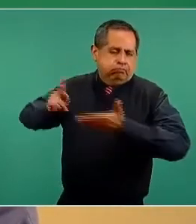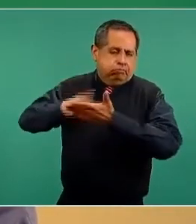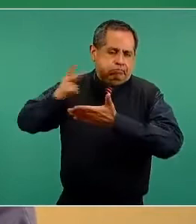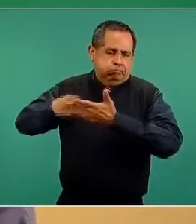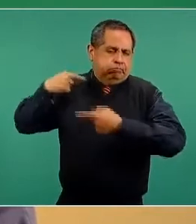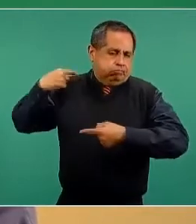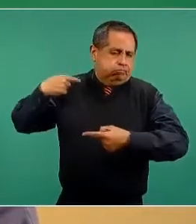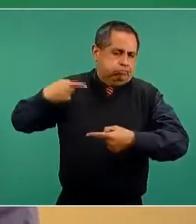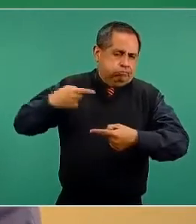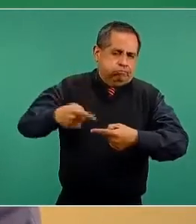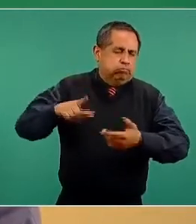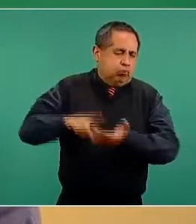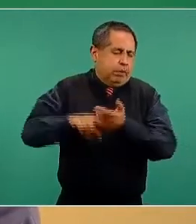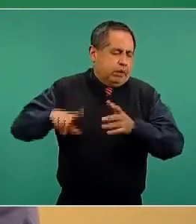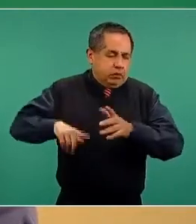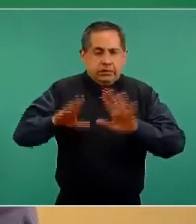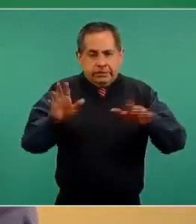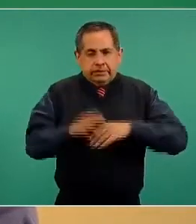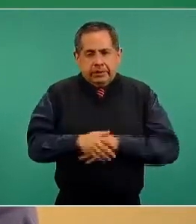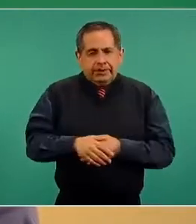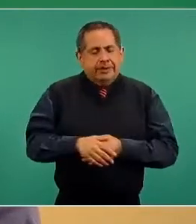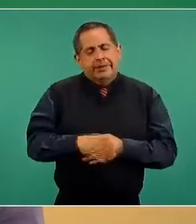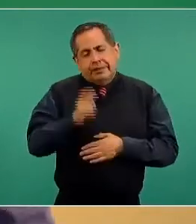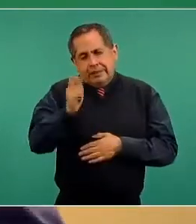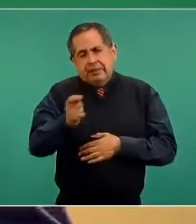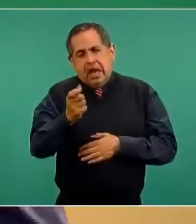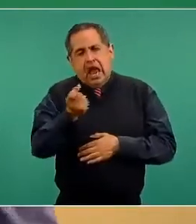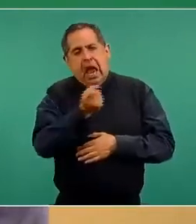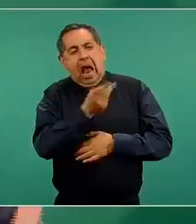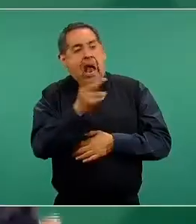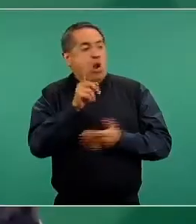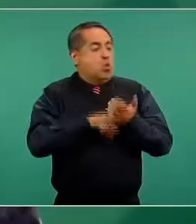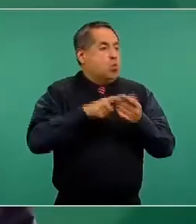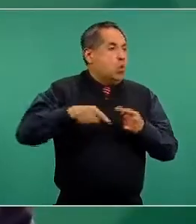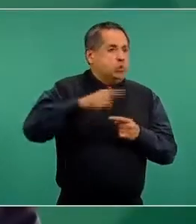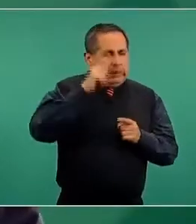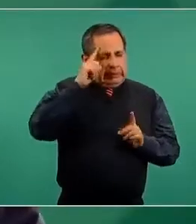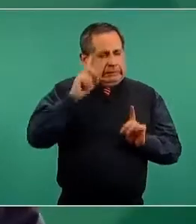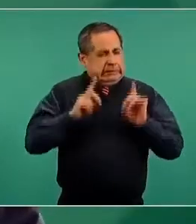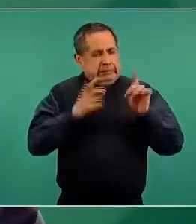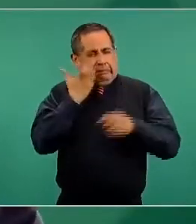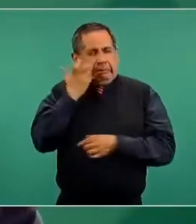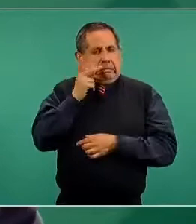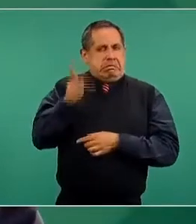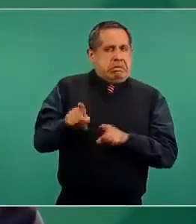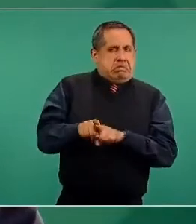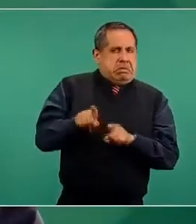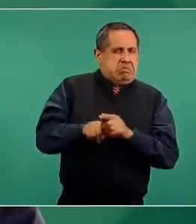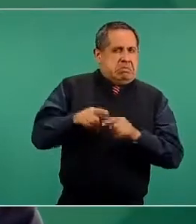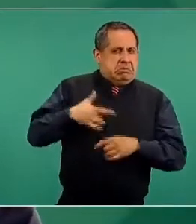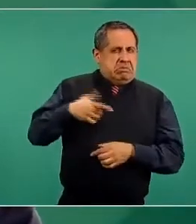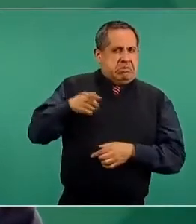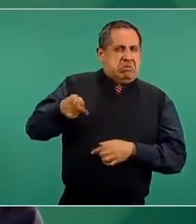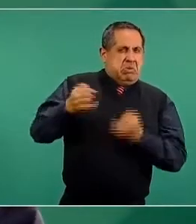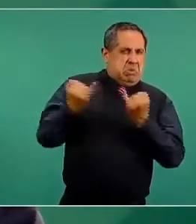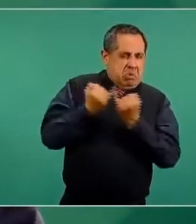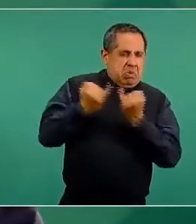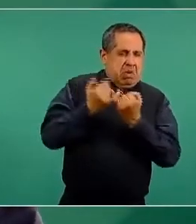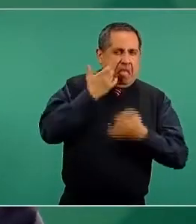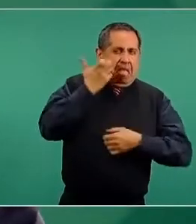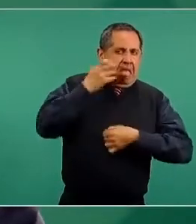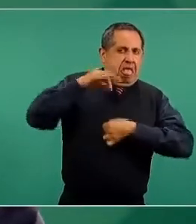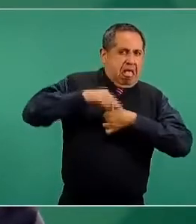gobiernos precedentes, no es de extrañar que haya este nivel de sensibilidad social, lo cual me parece